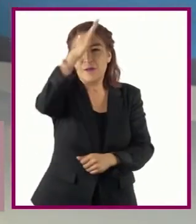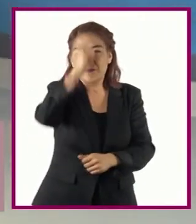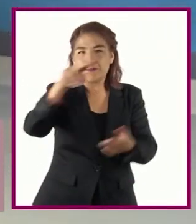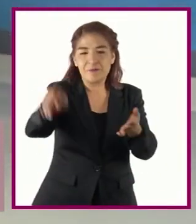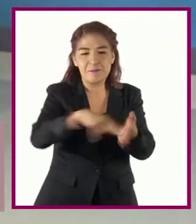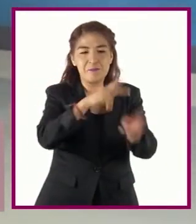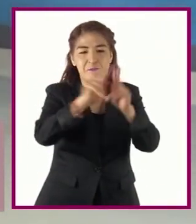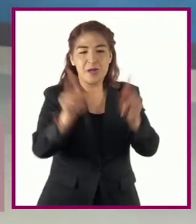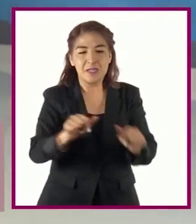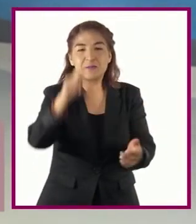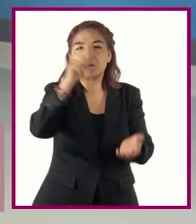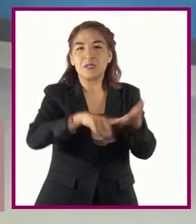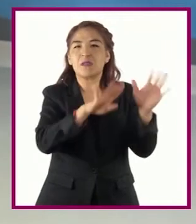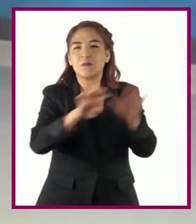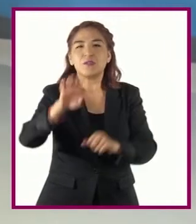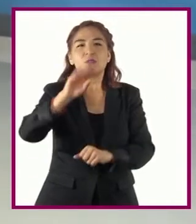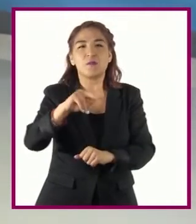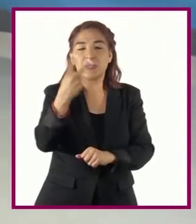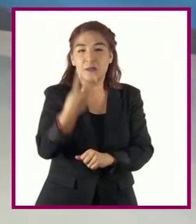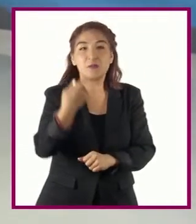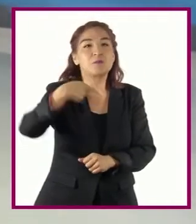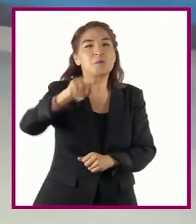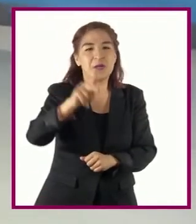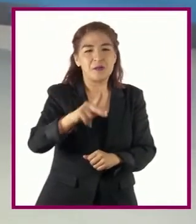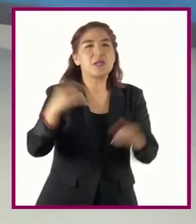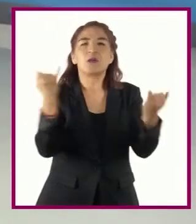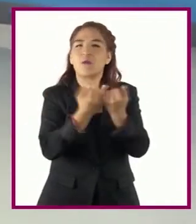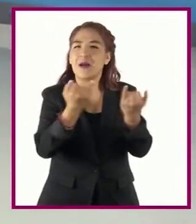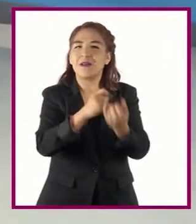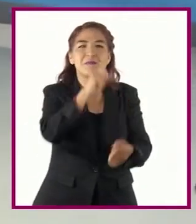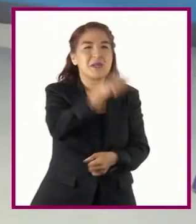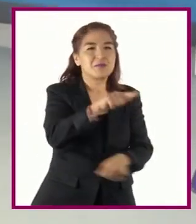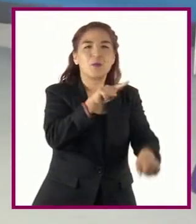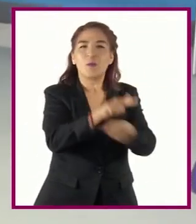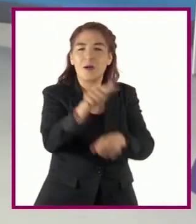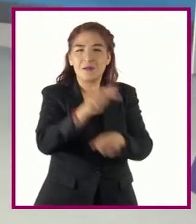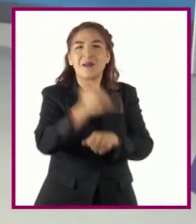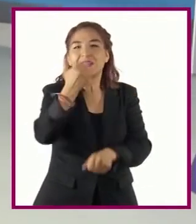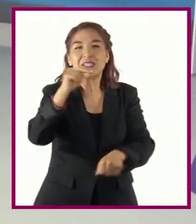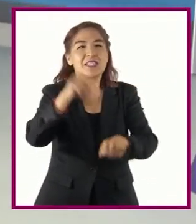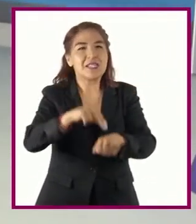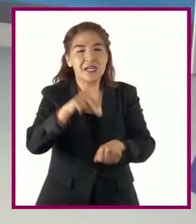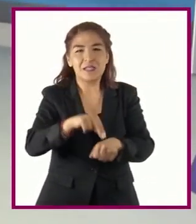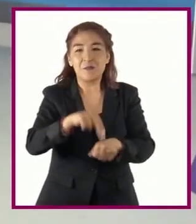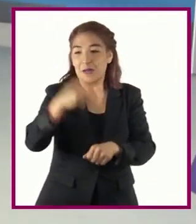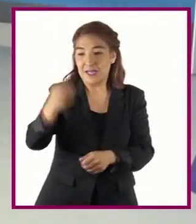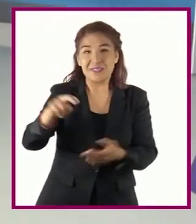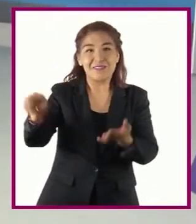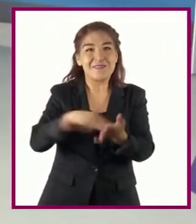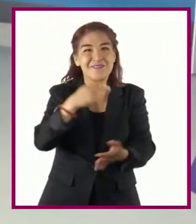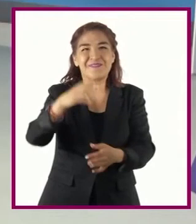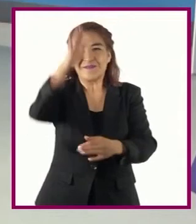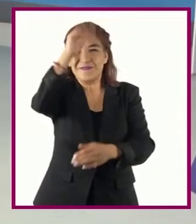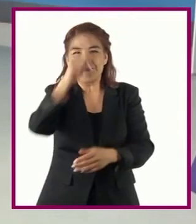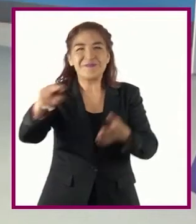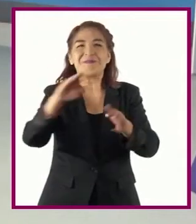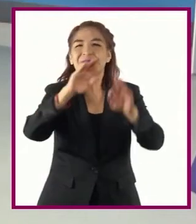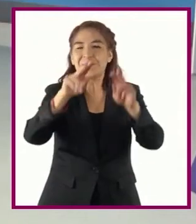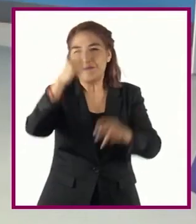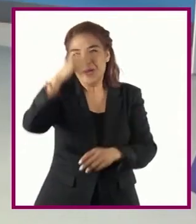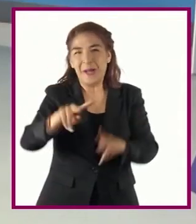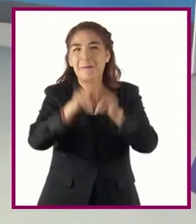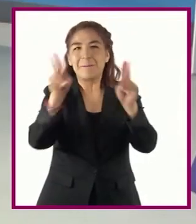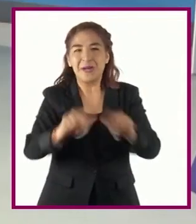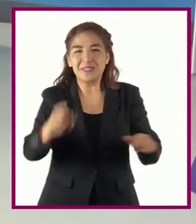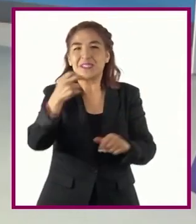en 1992, pero al igual que en los casos de Guatemala y Nicaragua, la firma de la paz armada y el